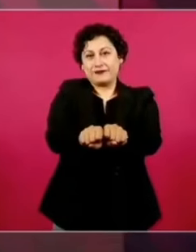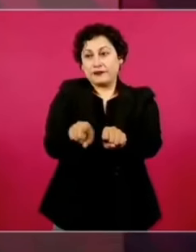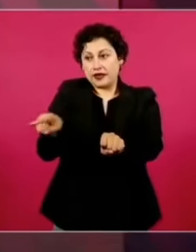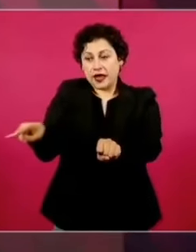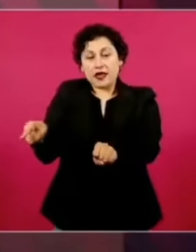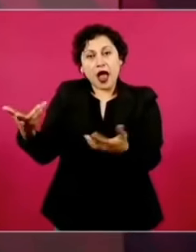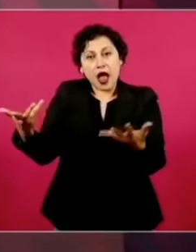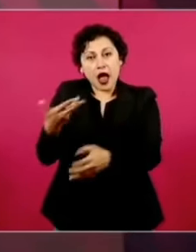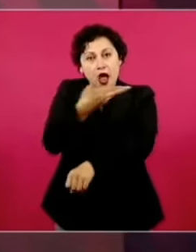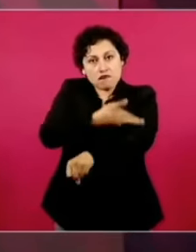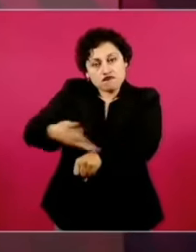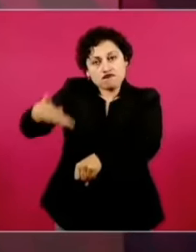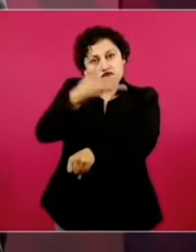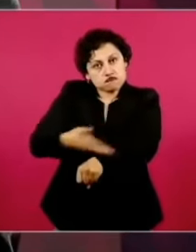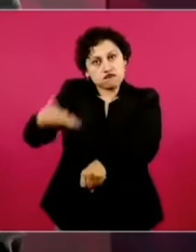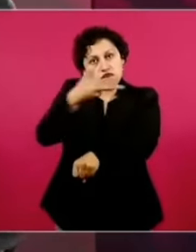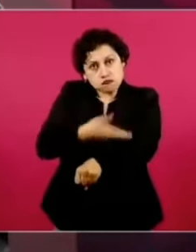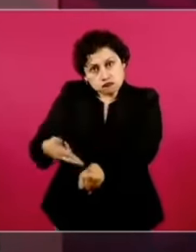y no